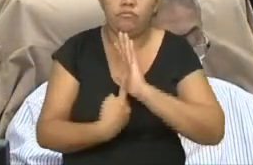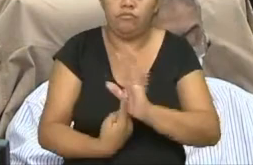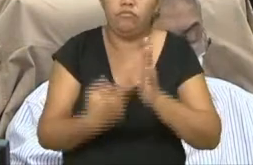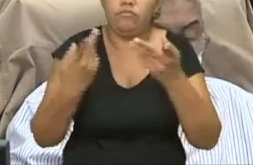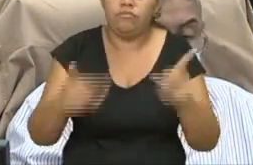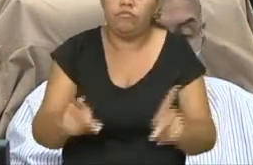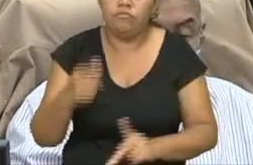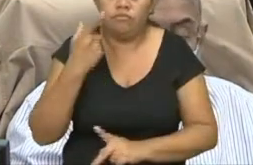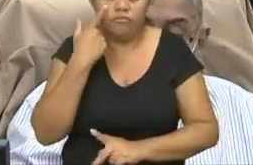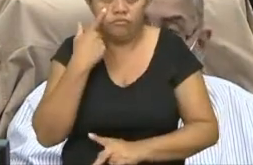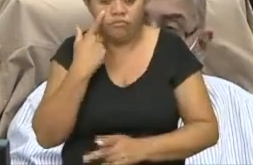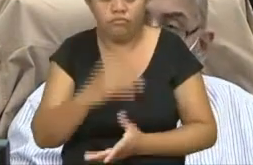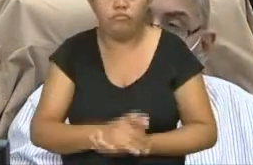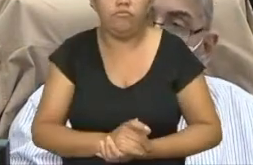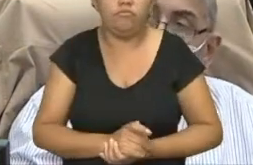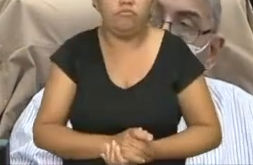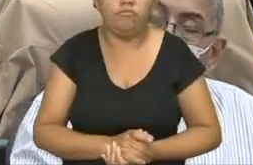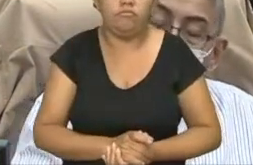Constitucionalista,